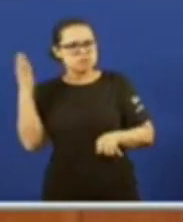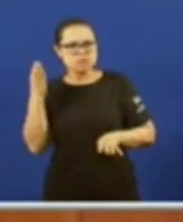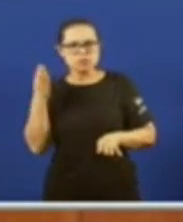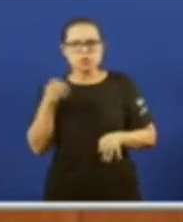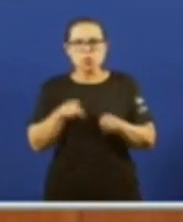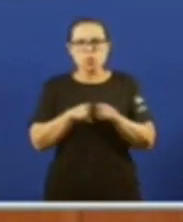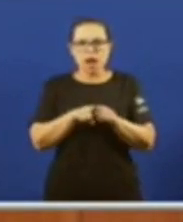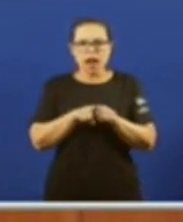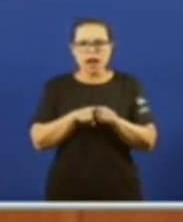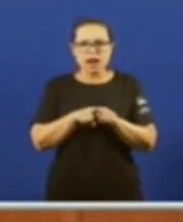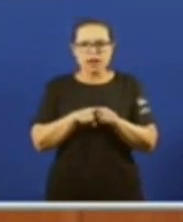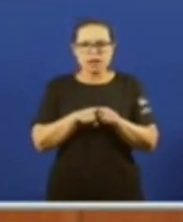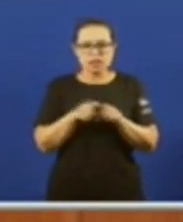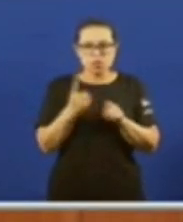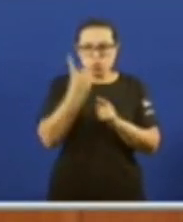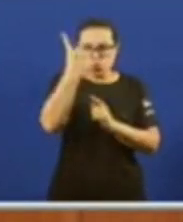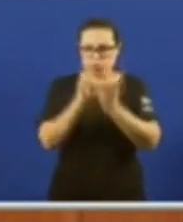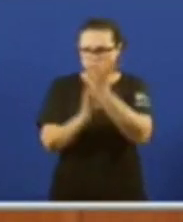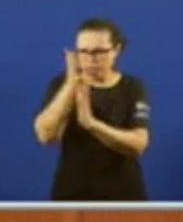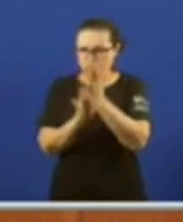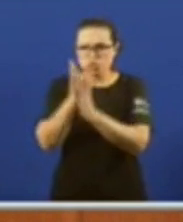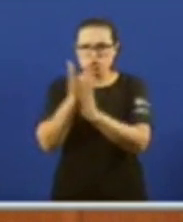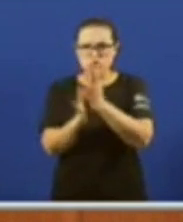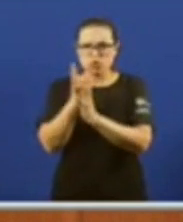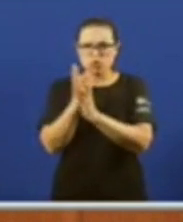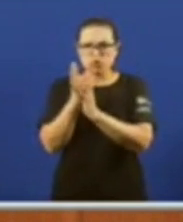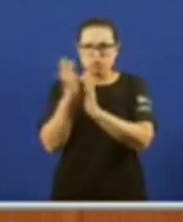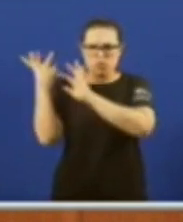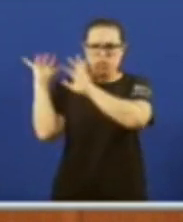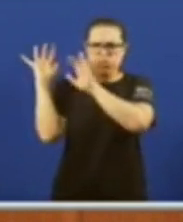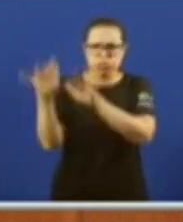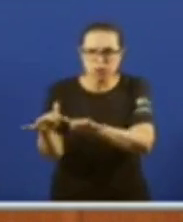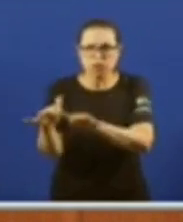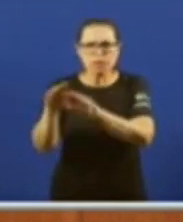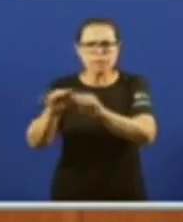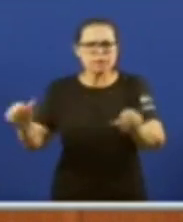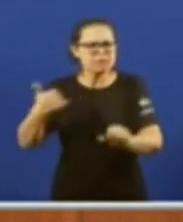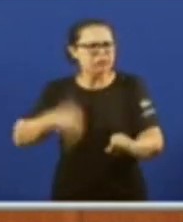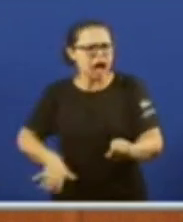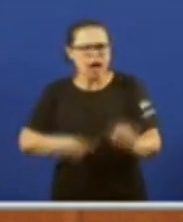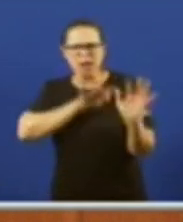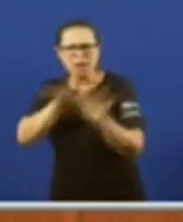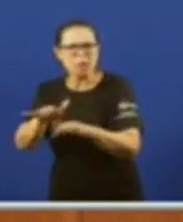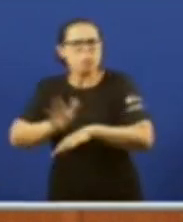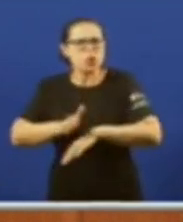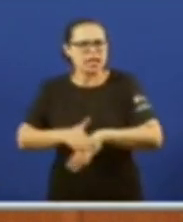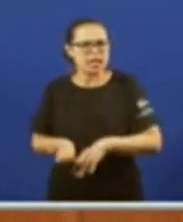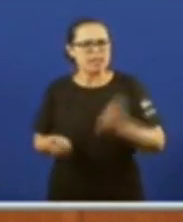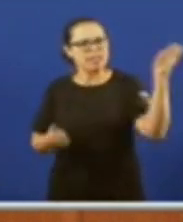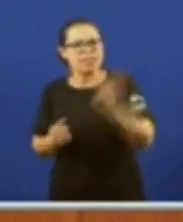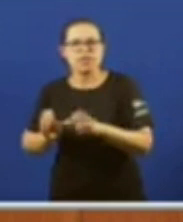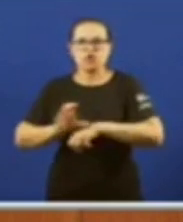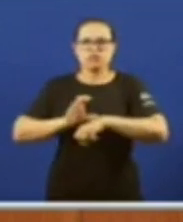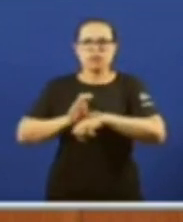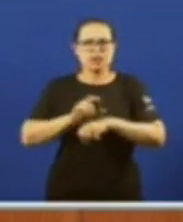se movilizaron medios para un incendio cando xa estaba extinguido. Dixérono eles. Entón, vostede por que di que